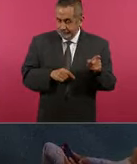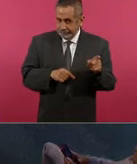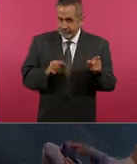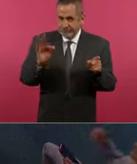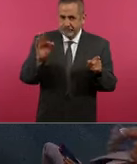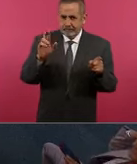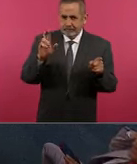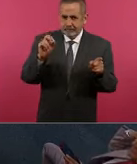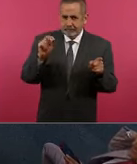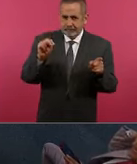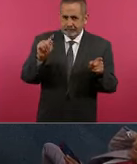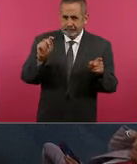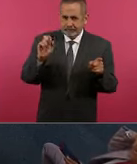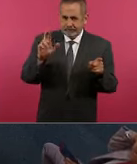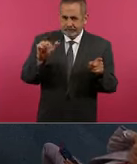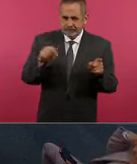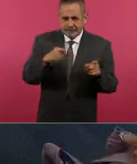Frontera.